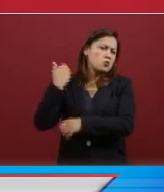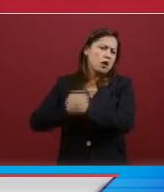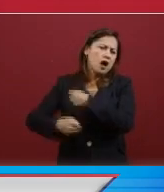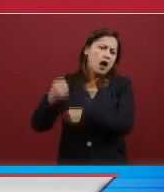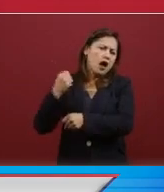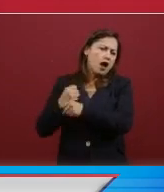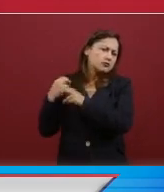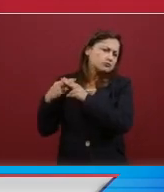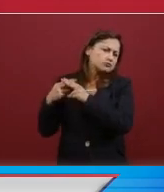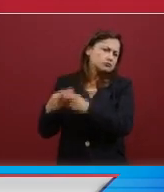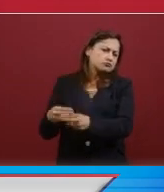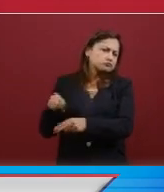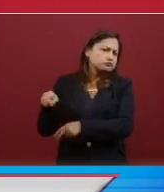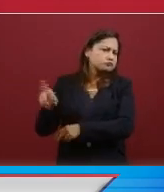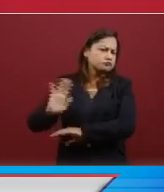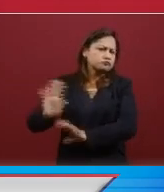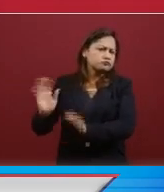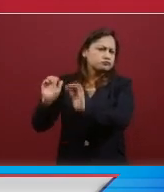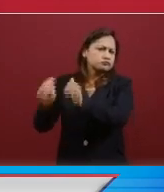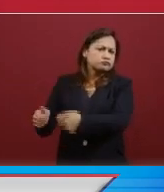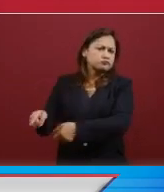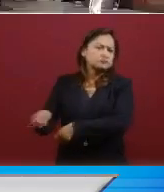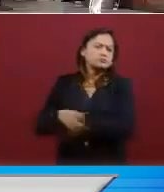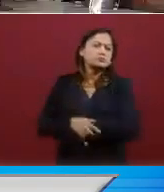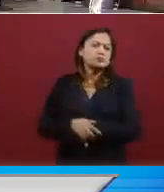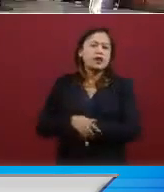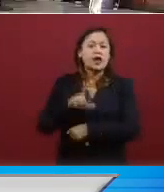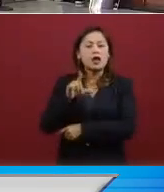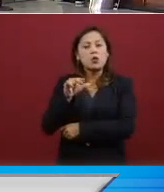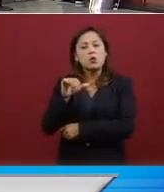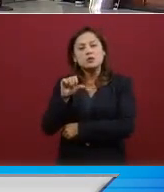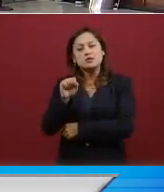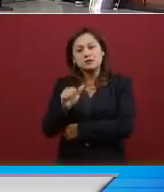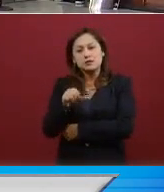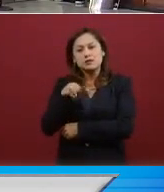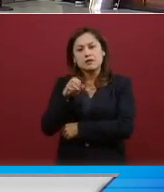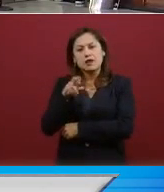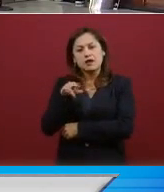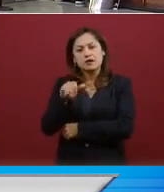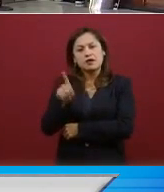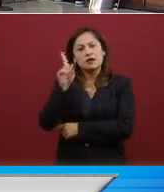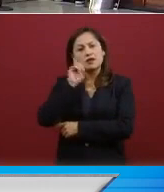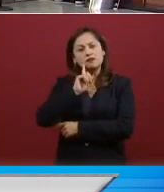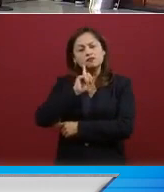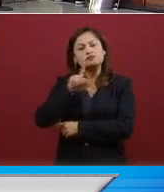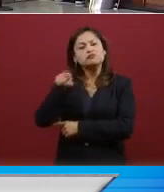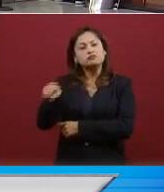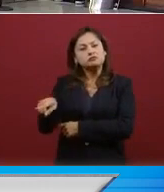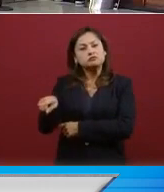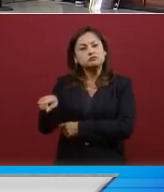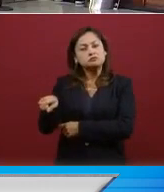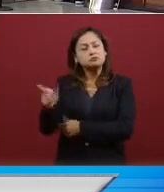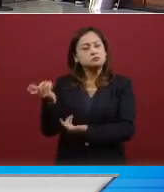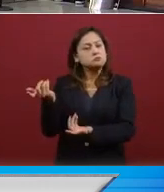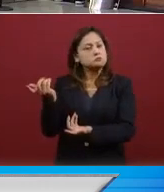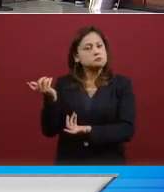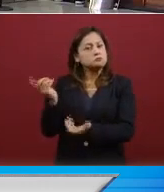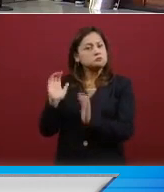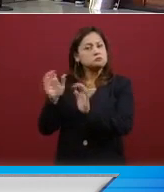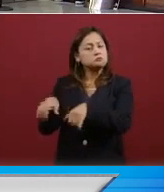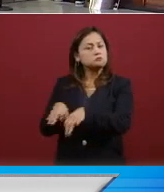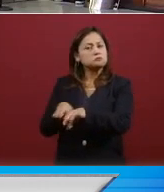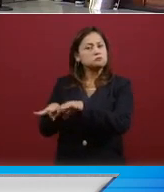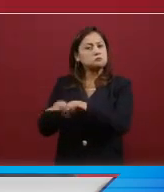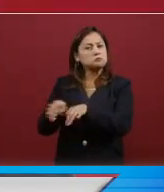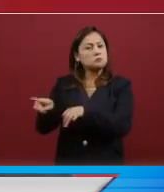Previsión Social ha sido abogado laborista durante décadas. Luisa María Alcalde realiza su trabajo eficientemente. En este momento no hay investigación